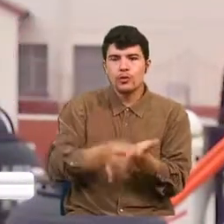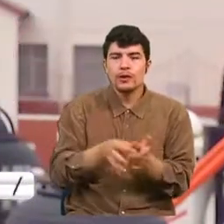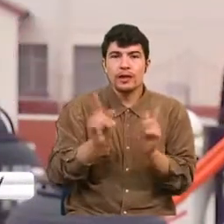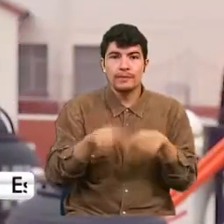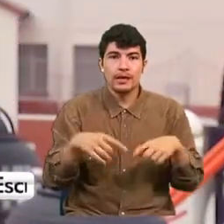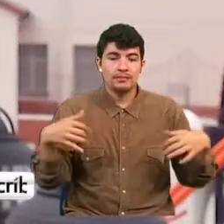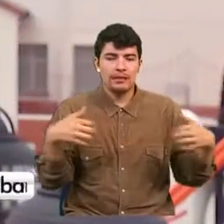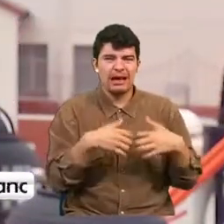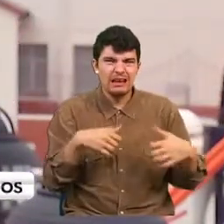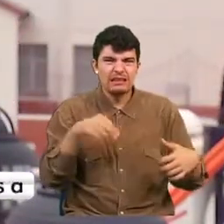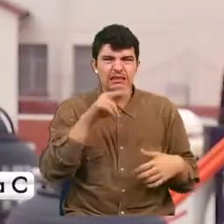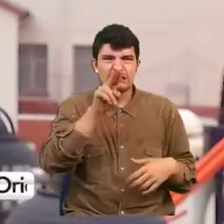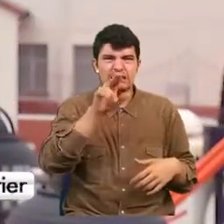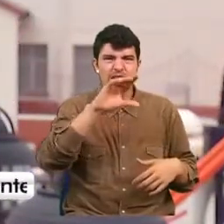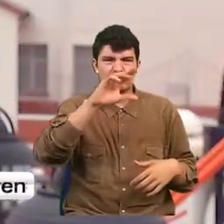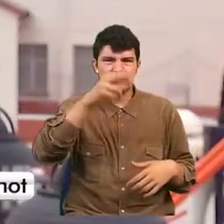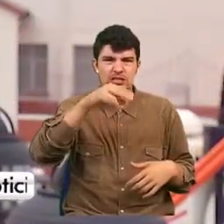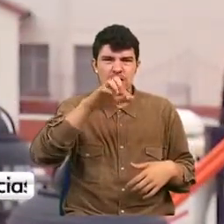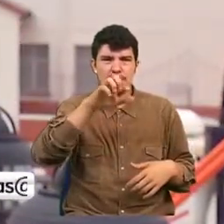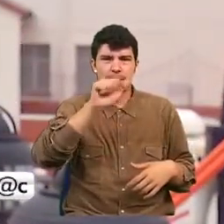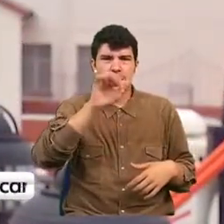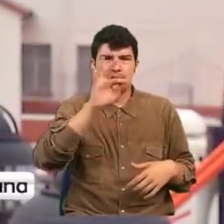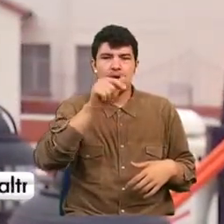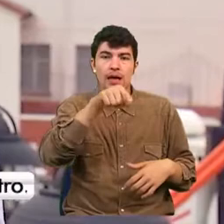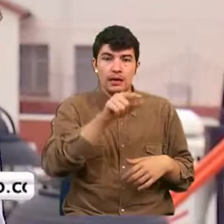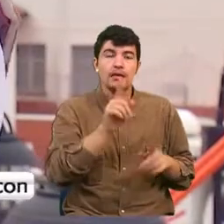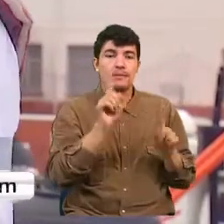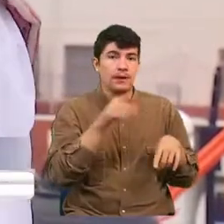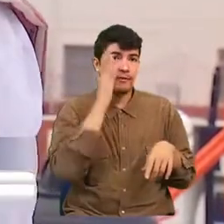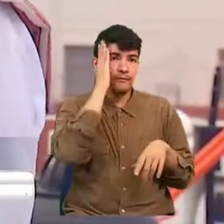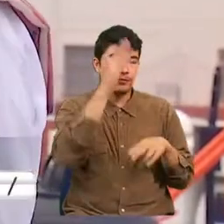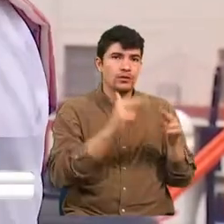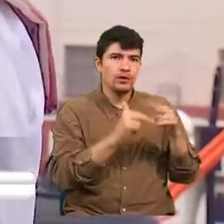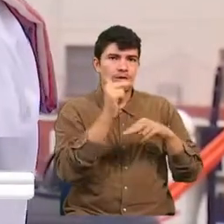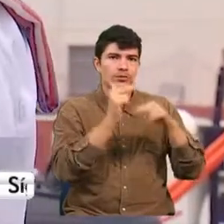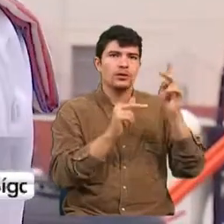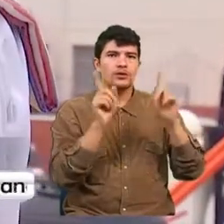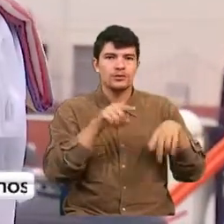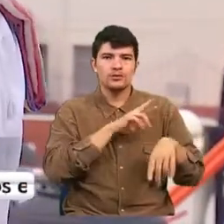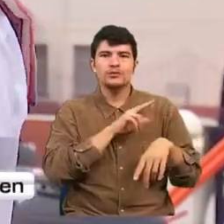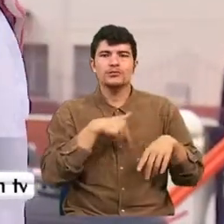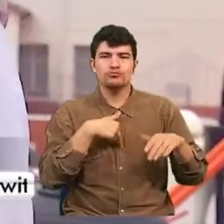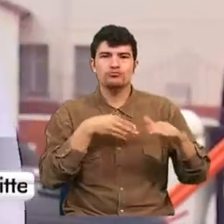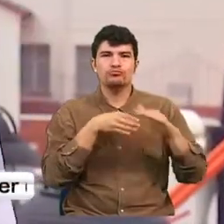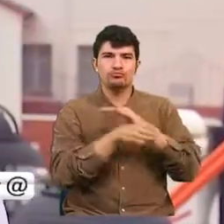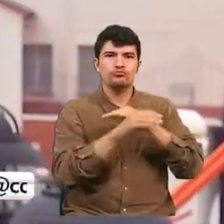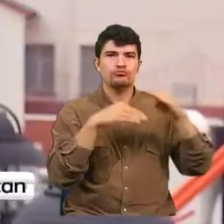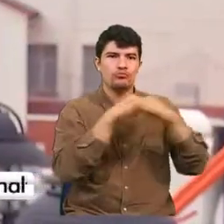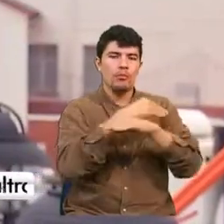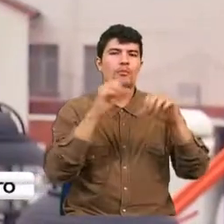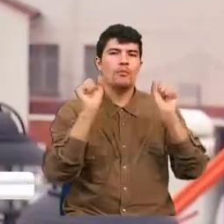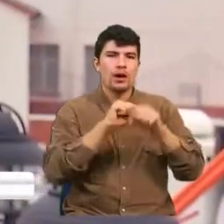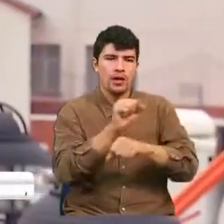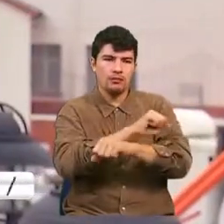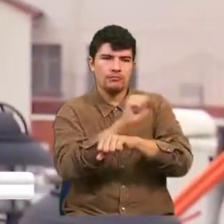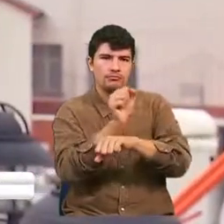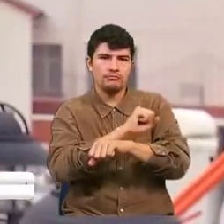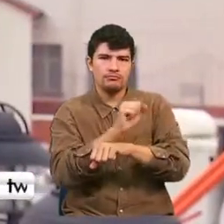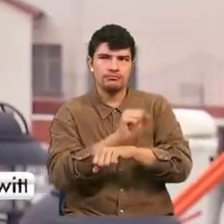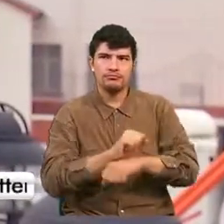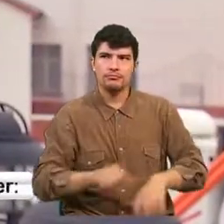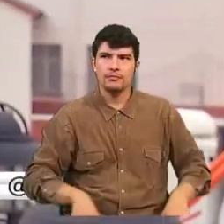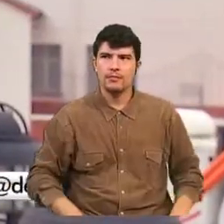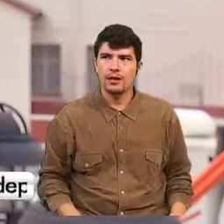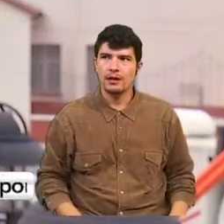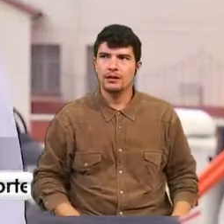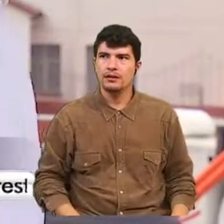Vélez, Chipatá, La Paz, donde ya se van a construir y tenemos vía de acceso para que pueda entrar un vehículo sin doble